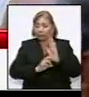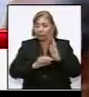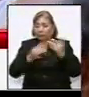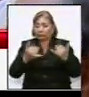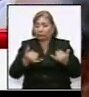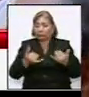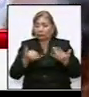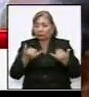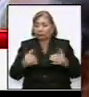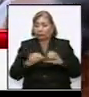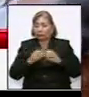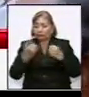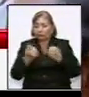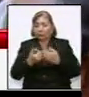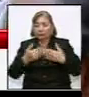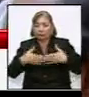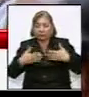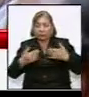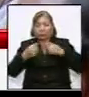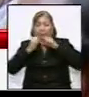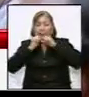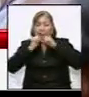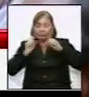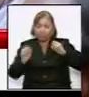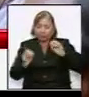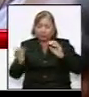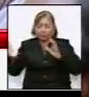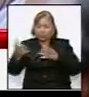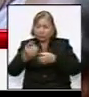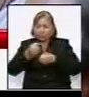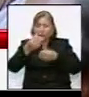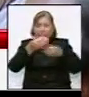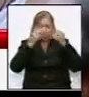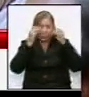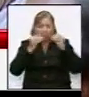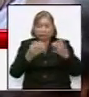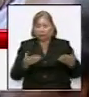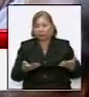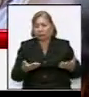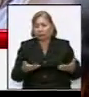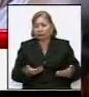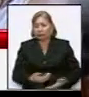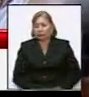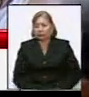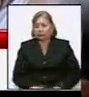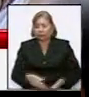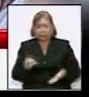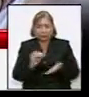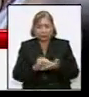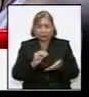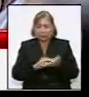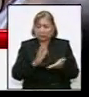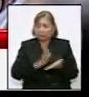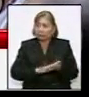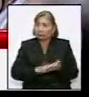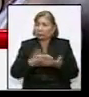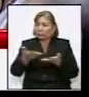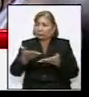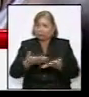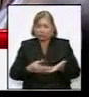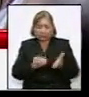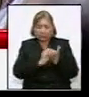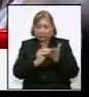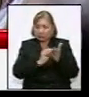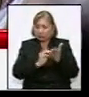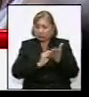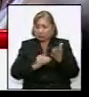la misma sesión puede las secretarías técnicas recoger qué es lo que va éste ha aceptado y nos presente texto y